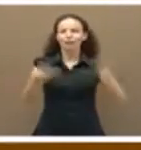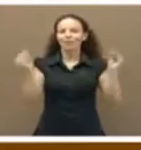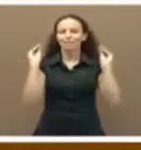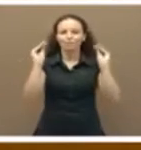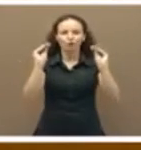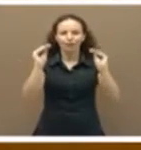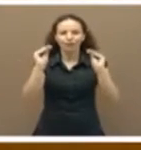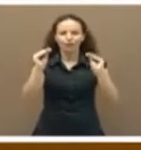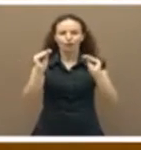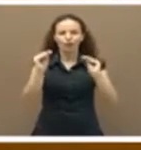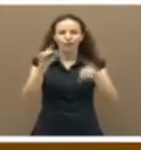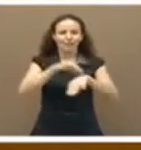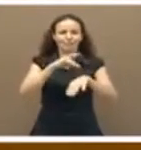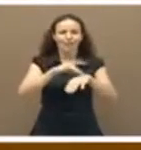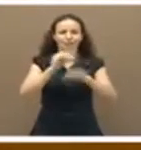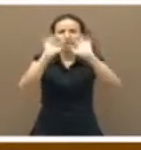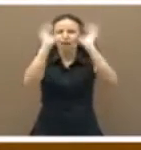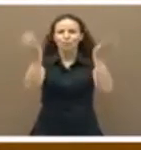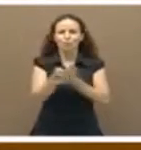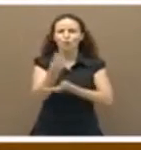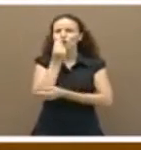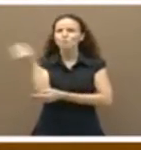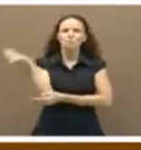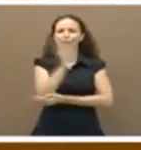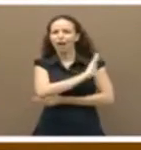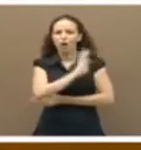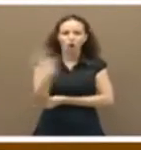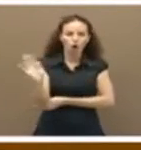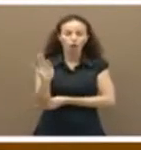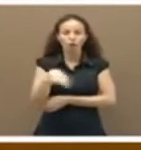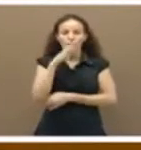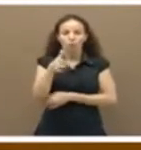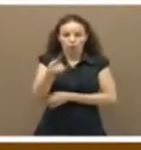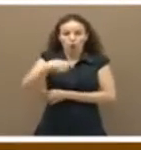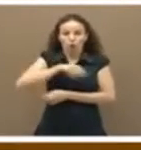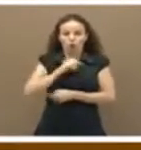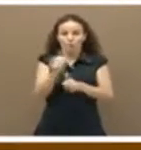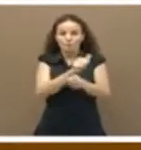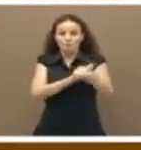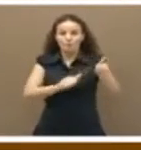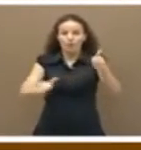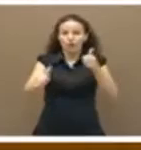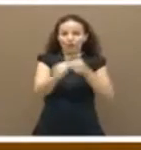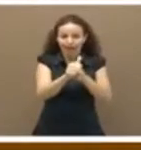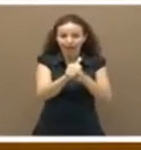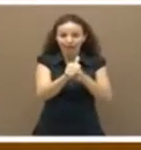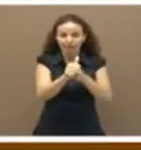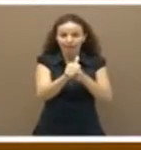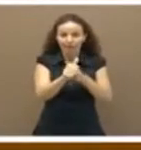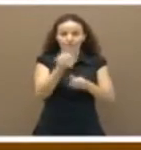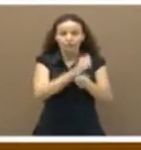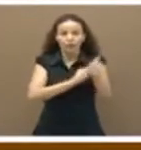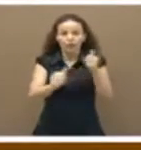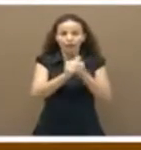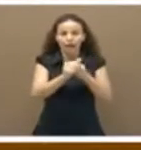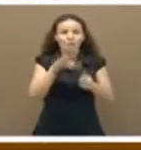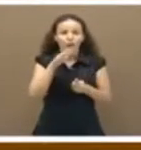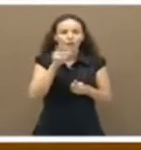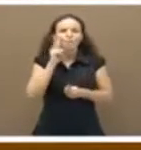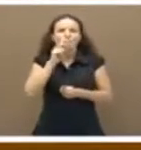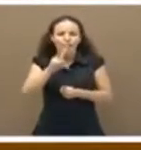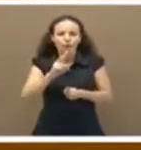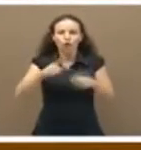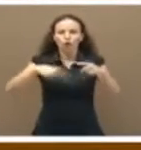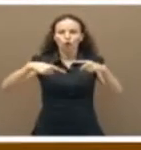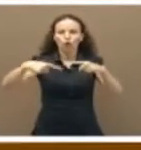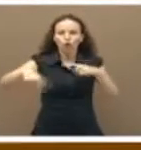de médicos del mundo. Será porque le otorgamos un papel relevante a los que se encierran cada día en un quirófano a